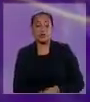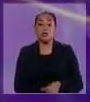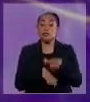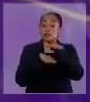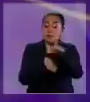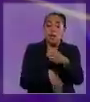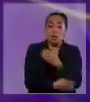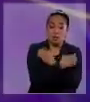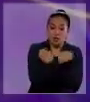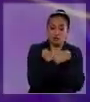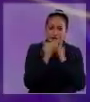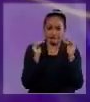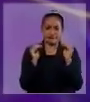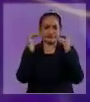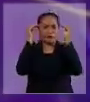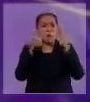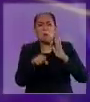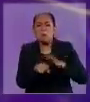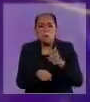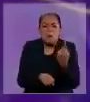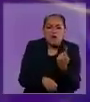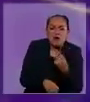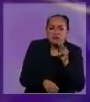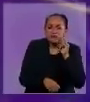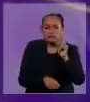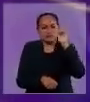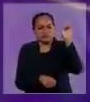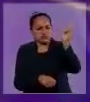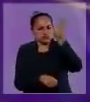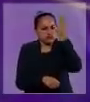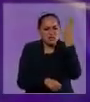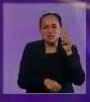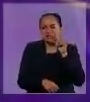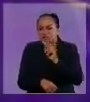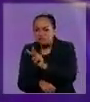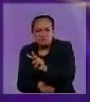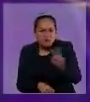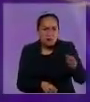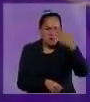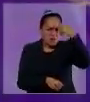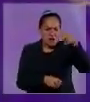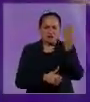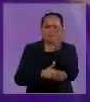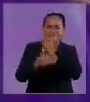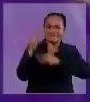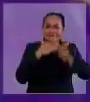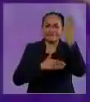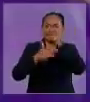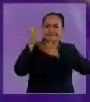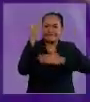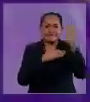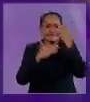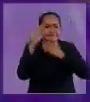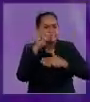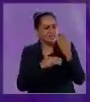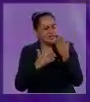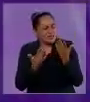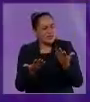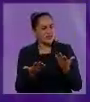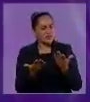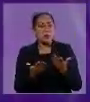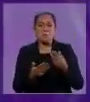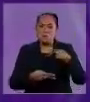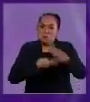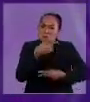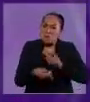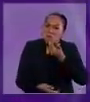Porque hoy vemos ejemplos de educación superior de mexicanos que están siendo exitosos en pensar cuáles son los retos para una visita, por